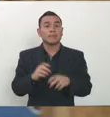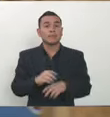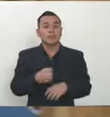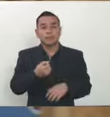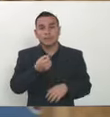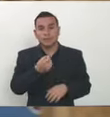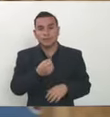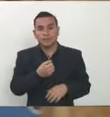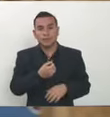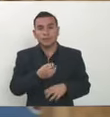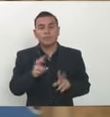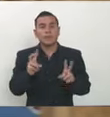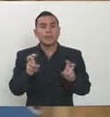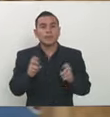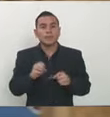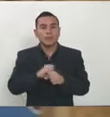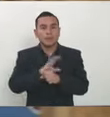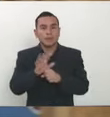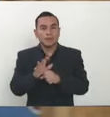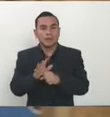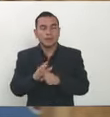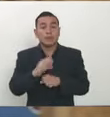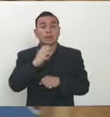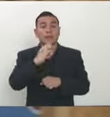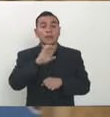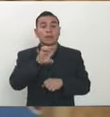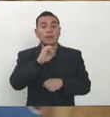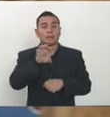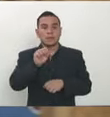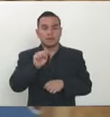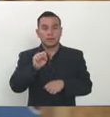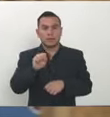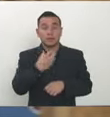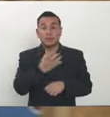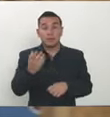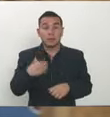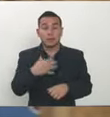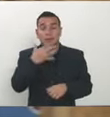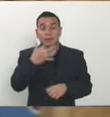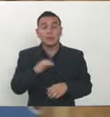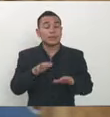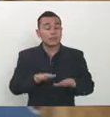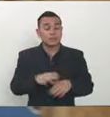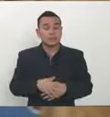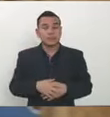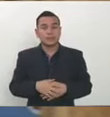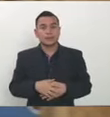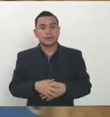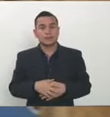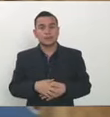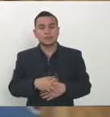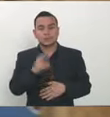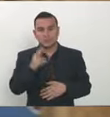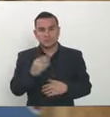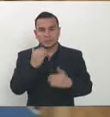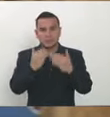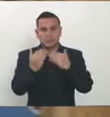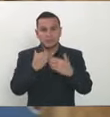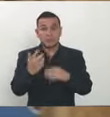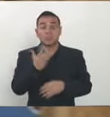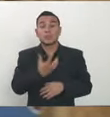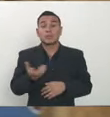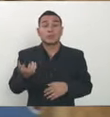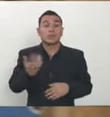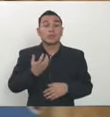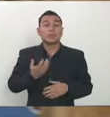el acuerdo marco de las ICIES, del establecimiento de las ICIES, y vamos, como le digo, dentro de las